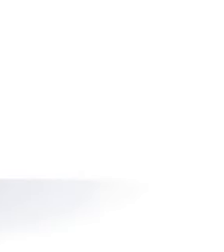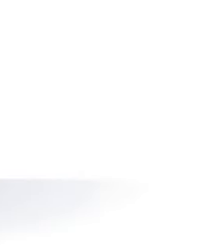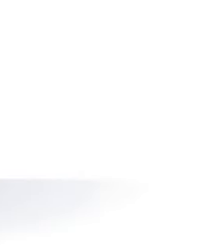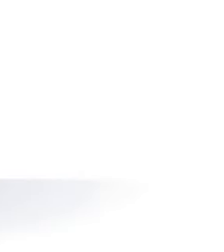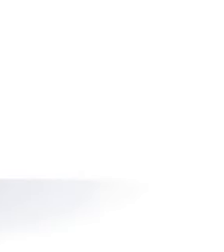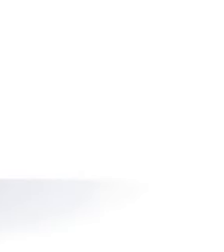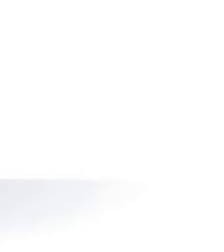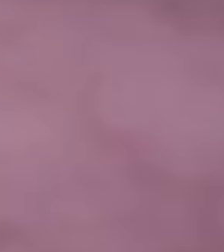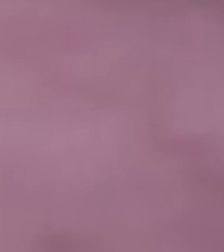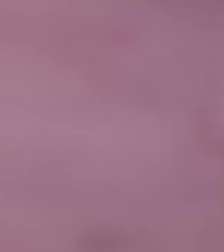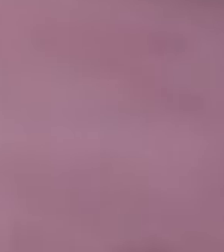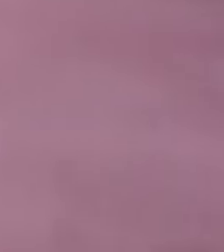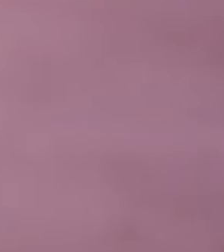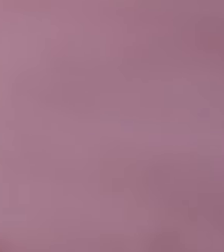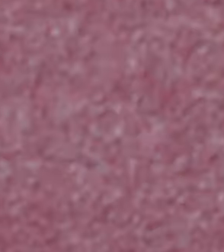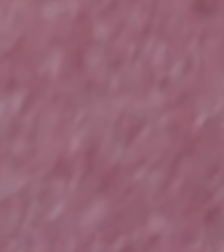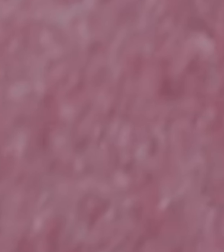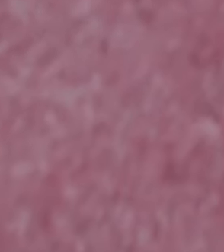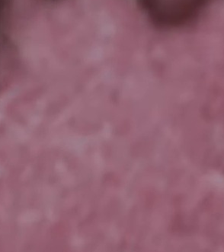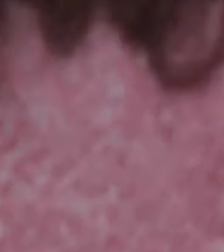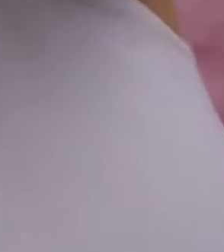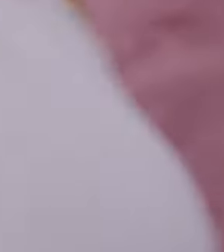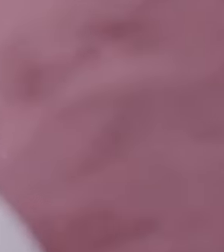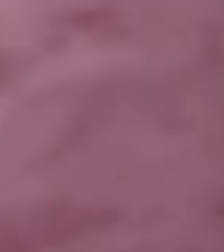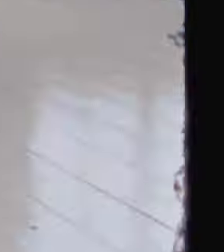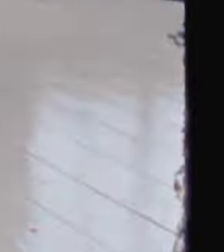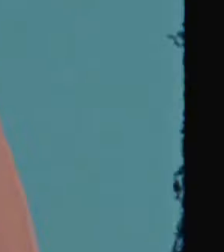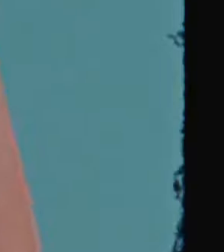Actiol en aerosol y en crema. Depiladas.